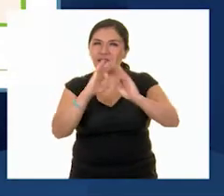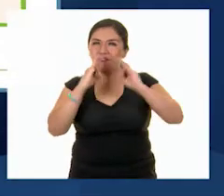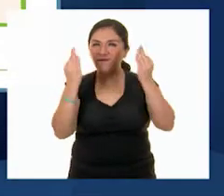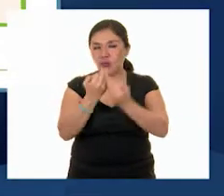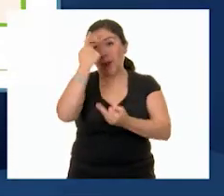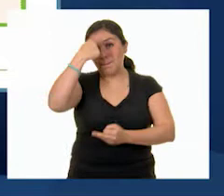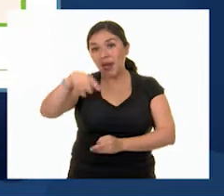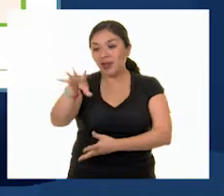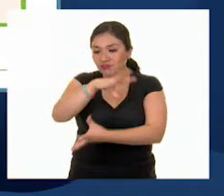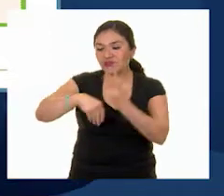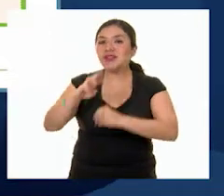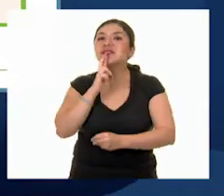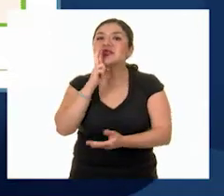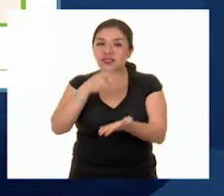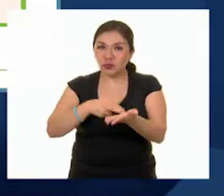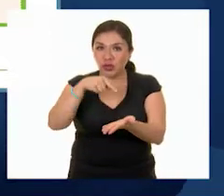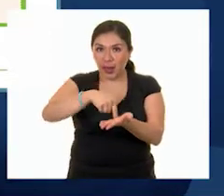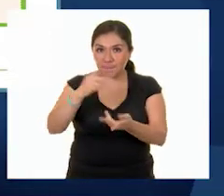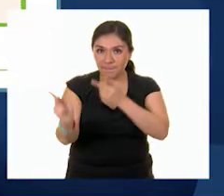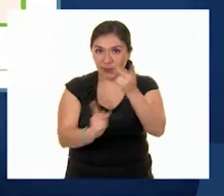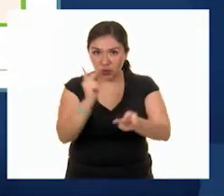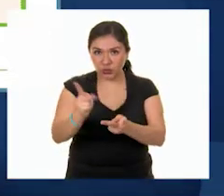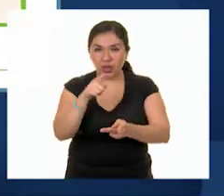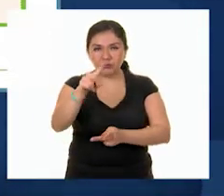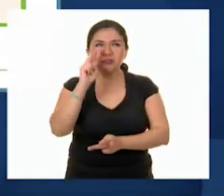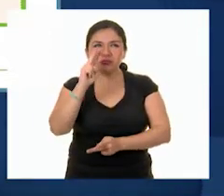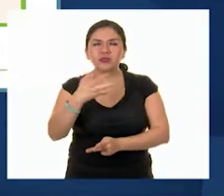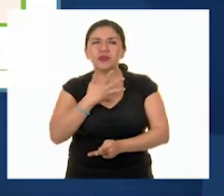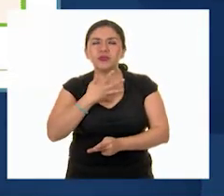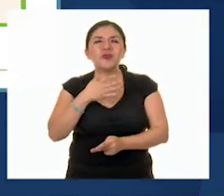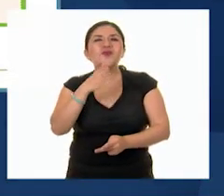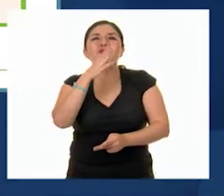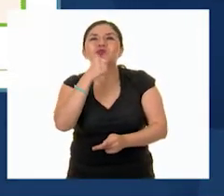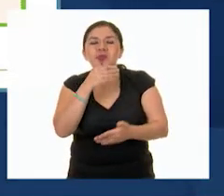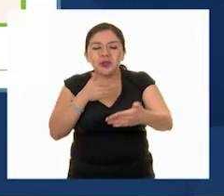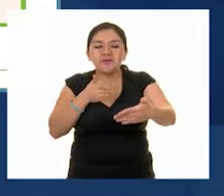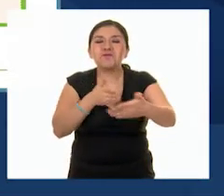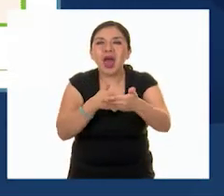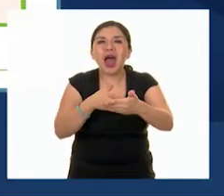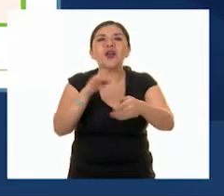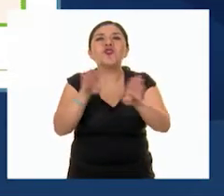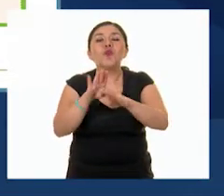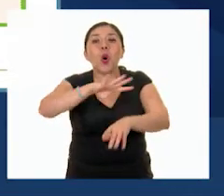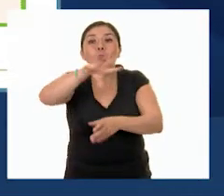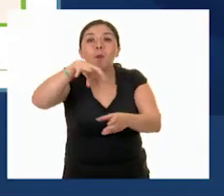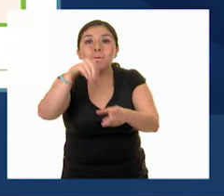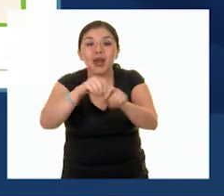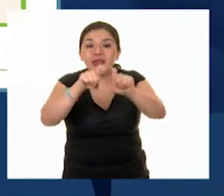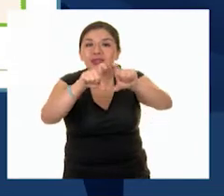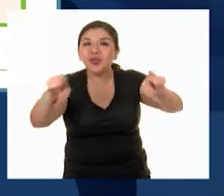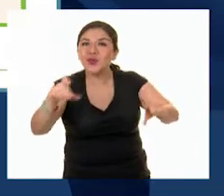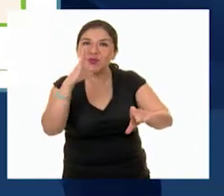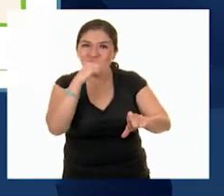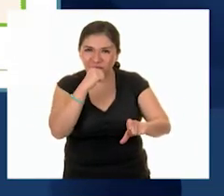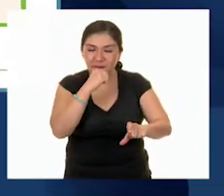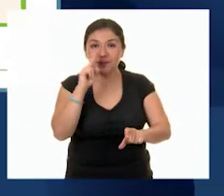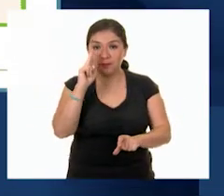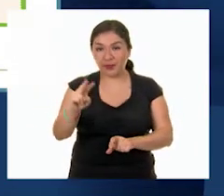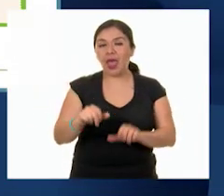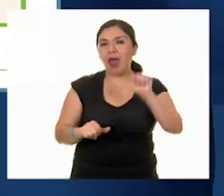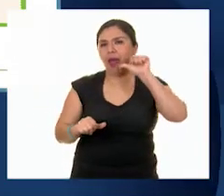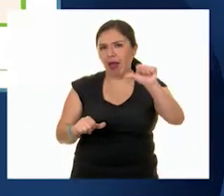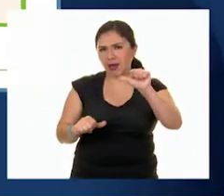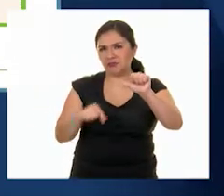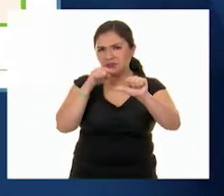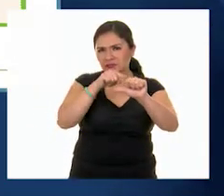preguntas. Tomen en cuenta que un obstáculo impide ver parte de los prismas. Inciso A. ¿Cuál